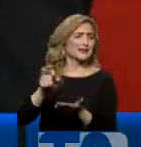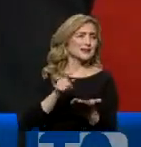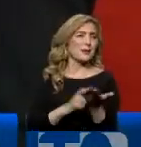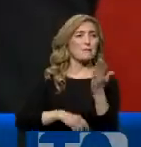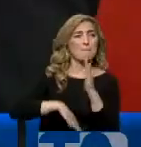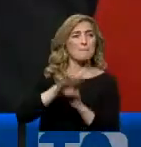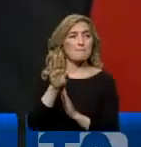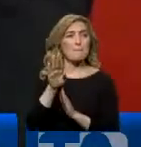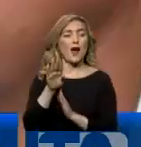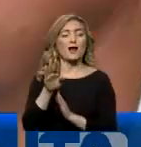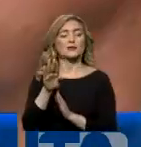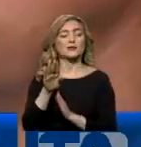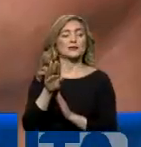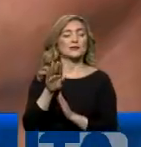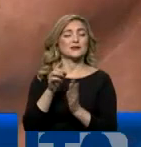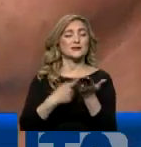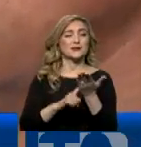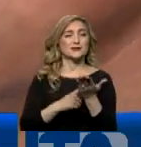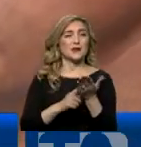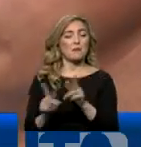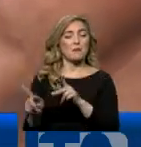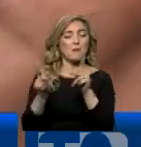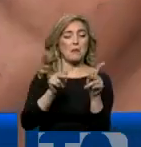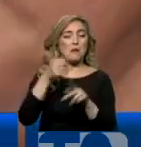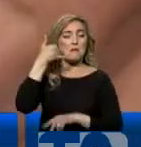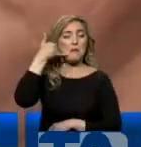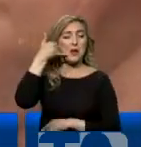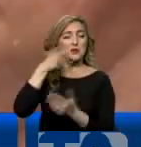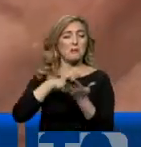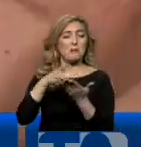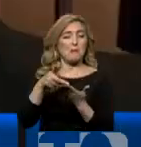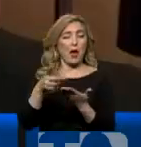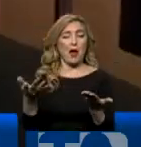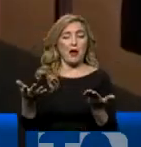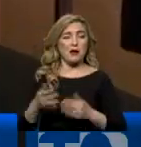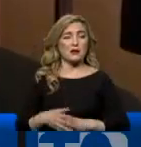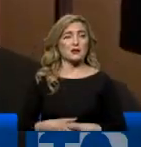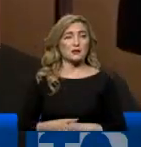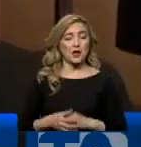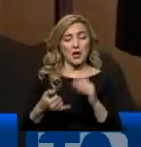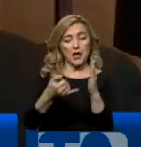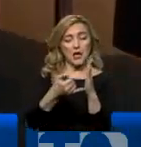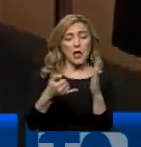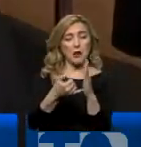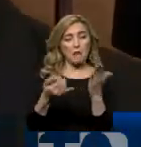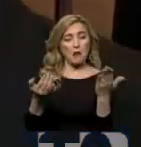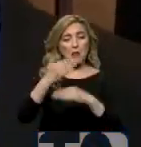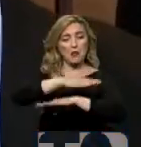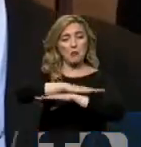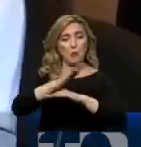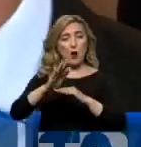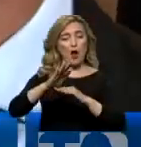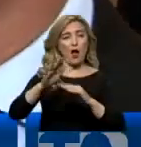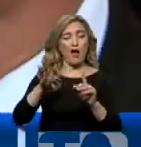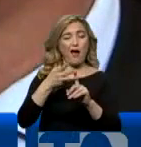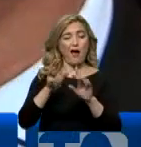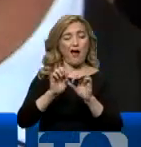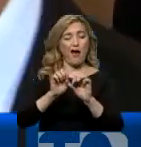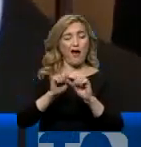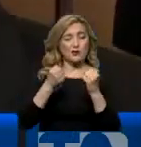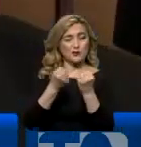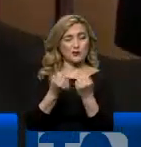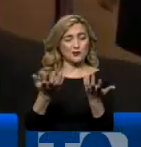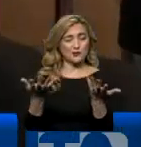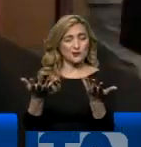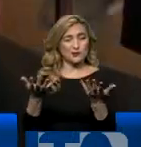el ICE a los planes de telefonía pospago y el IVA a los servicios digitales. Plataformas digitales es un tema conflictivo, porque